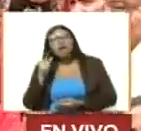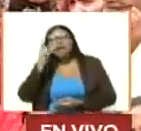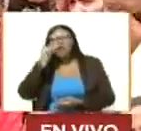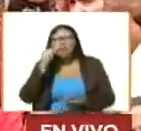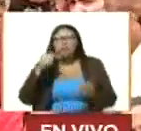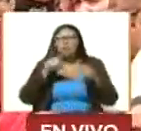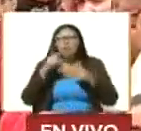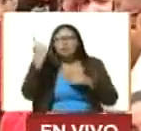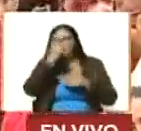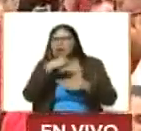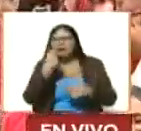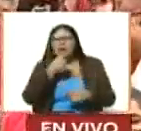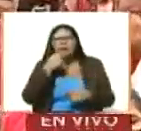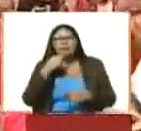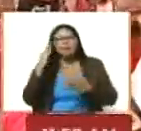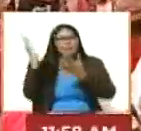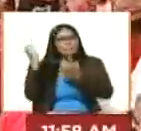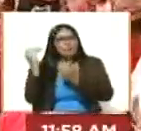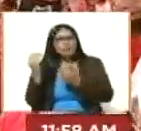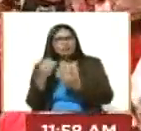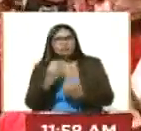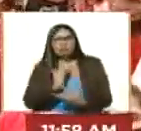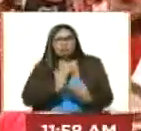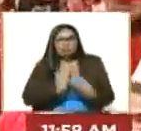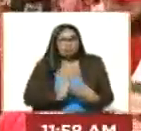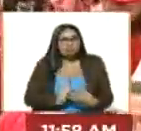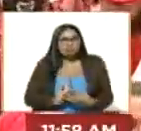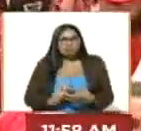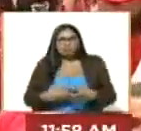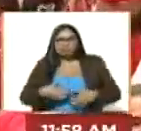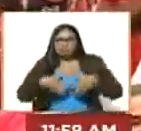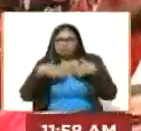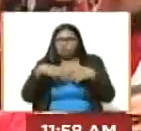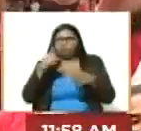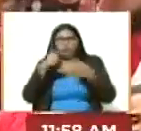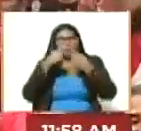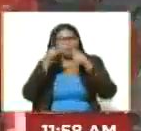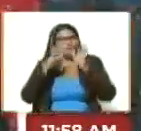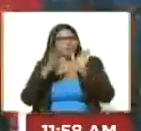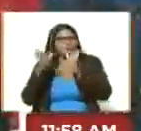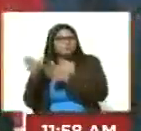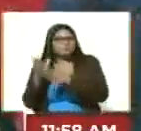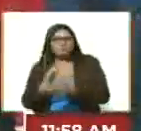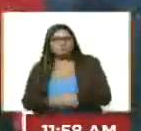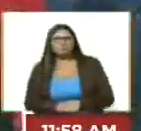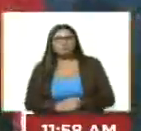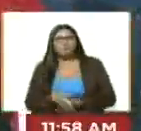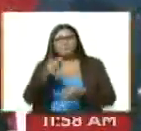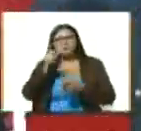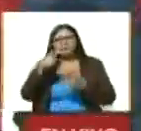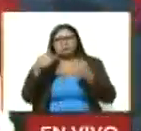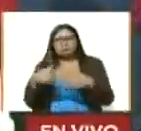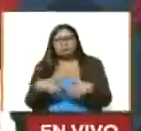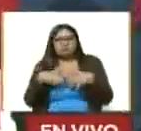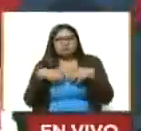caras bonitas, de esperanza. Aquí no hay amargados, los amargados están en otro lado. Las amargadas están en otro